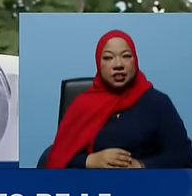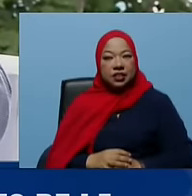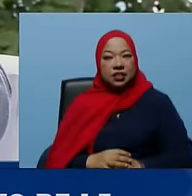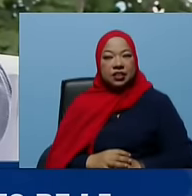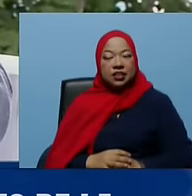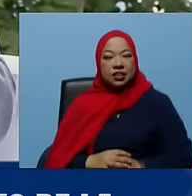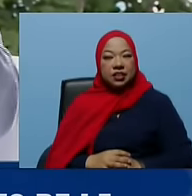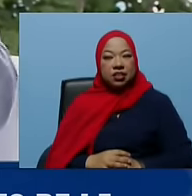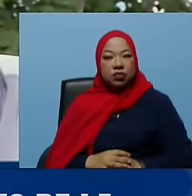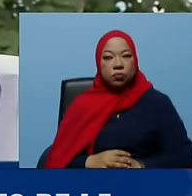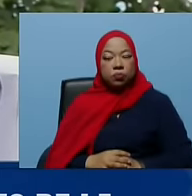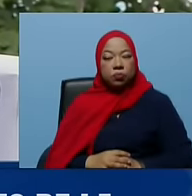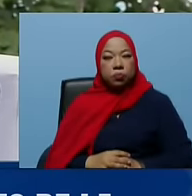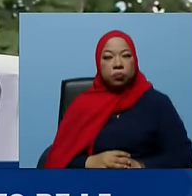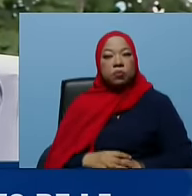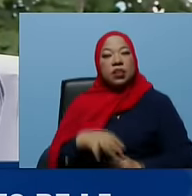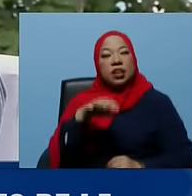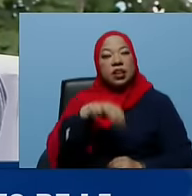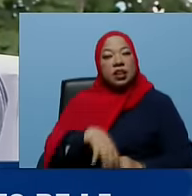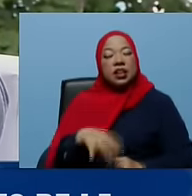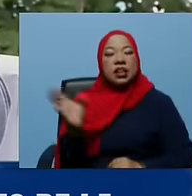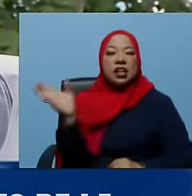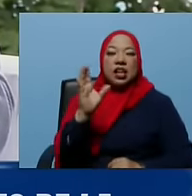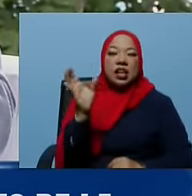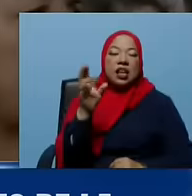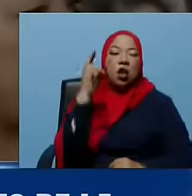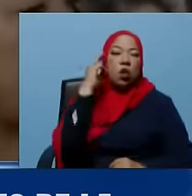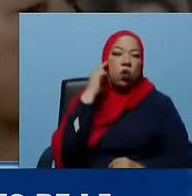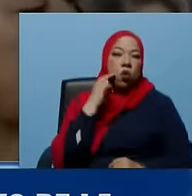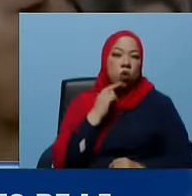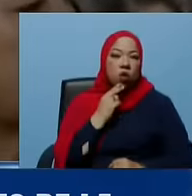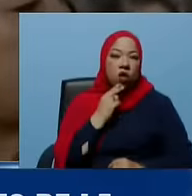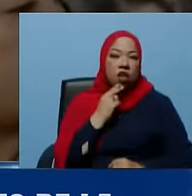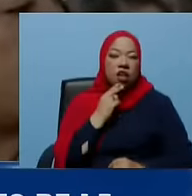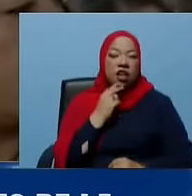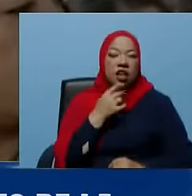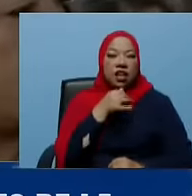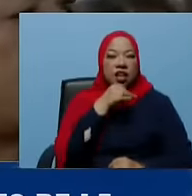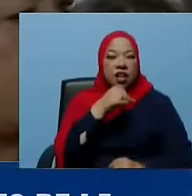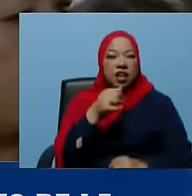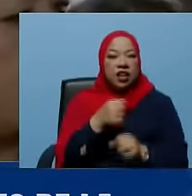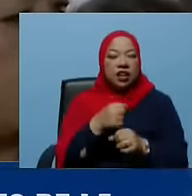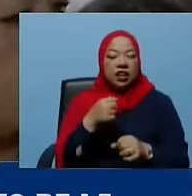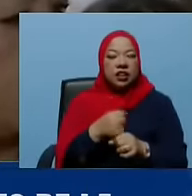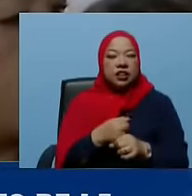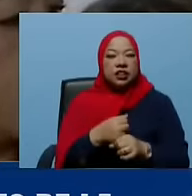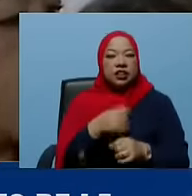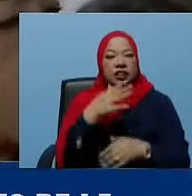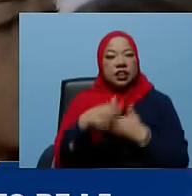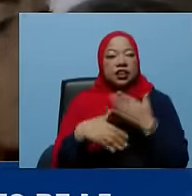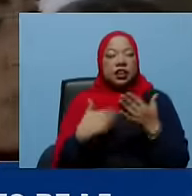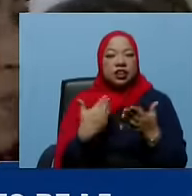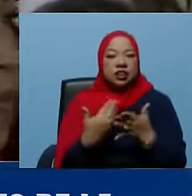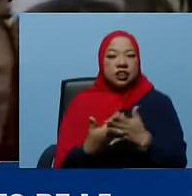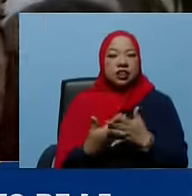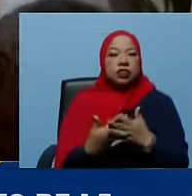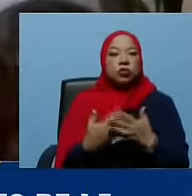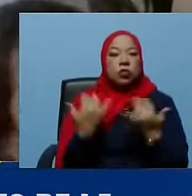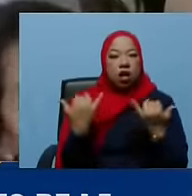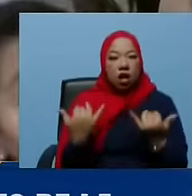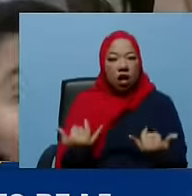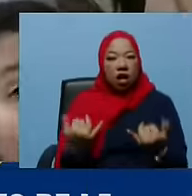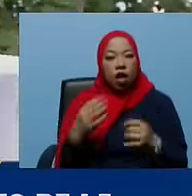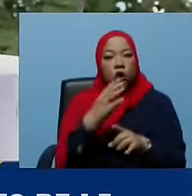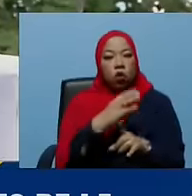cuando en el Estadio Monumental de Caracas, Simón Bolívar, se dio la más grande cita jamás realizada